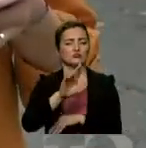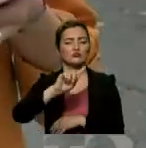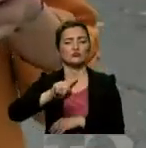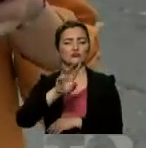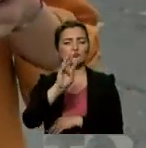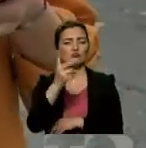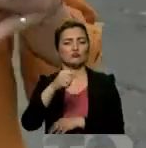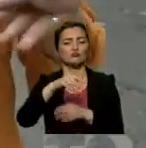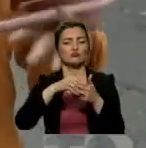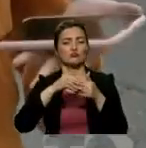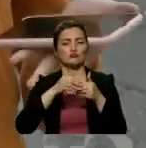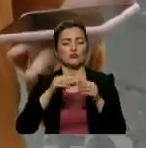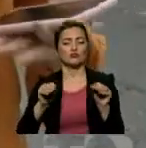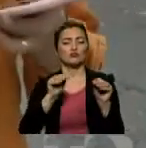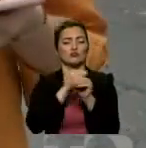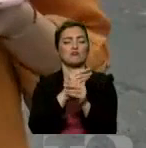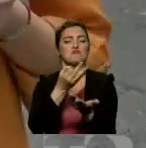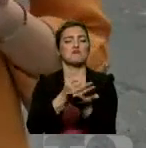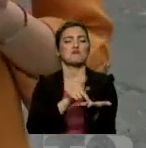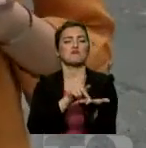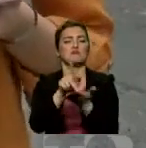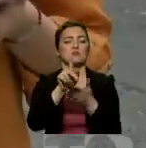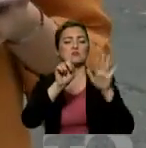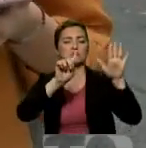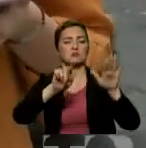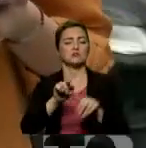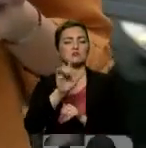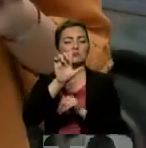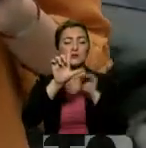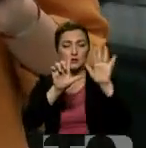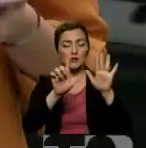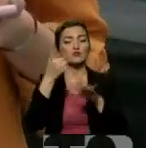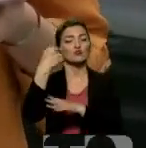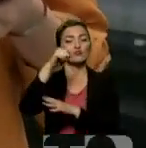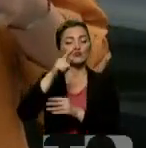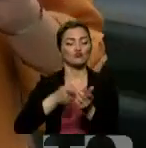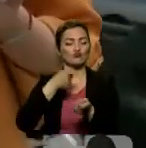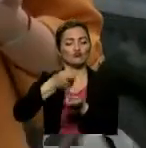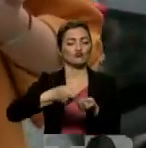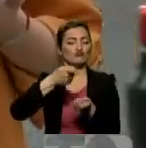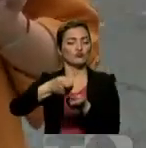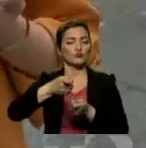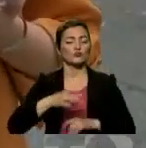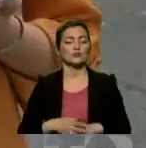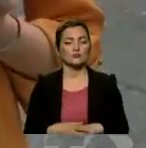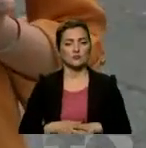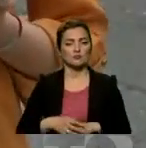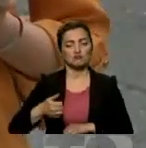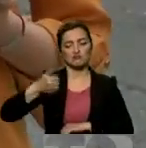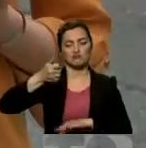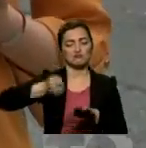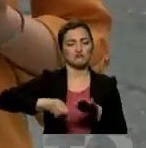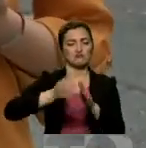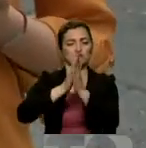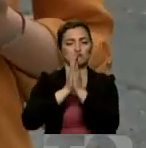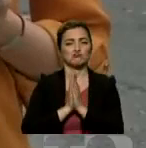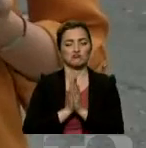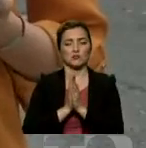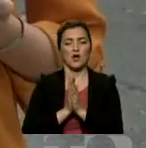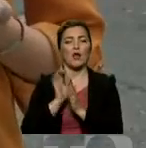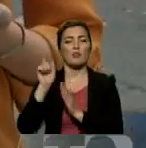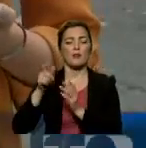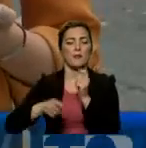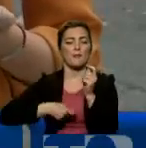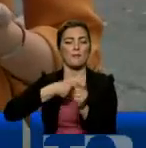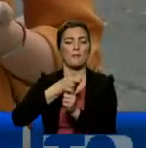5,6 millones de dólares en cruce de facturas y 6,7 millones de dólares en efectivo, por lo que Procuraduría solicitó una reparación